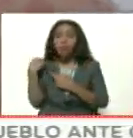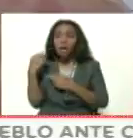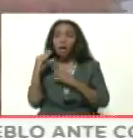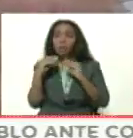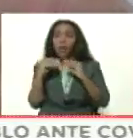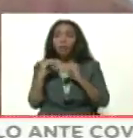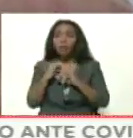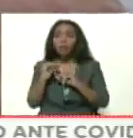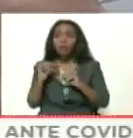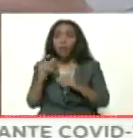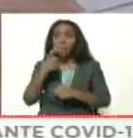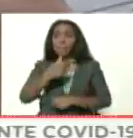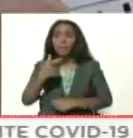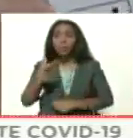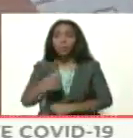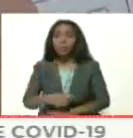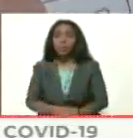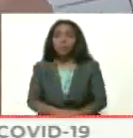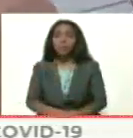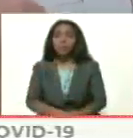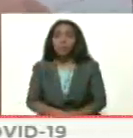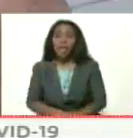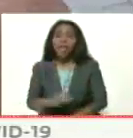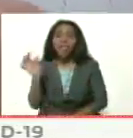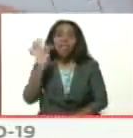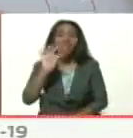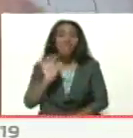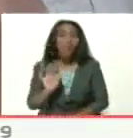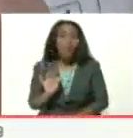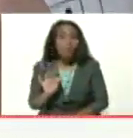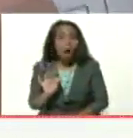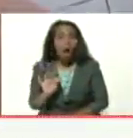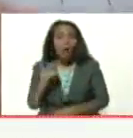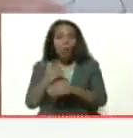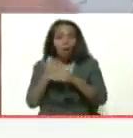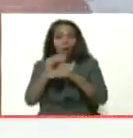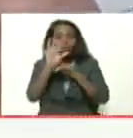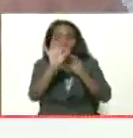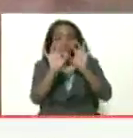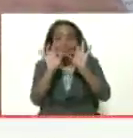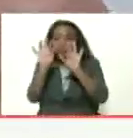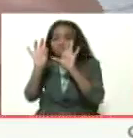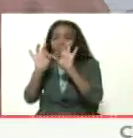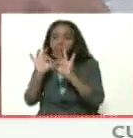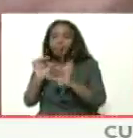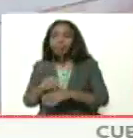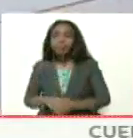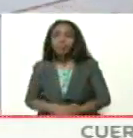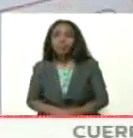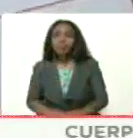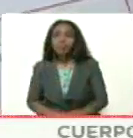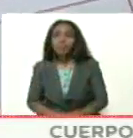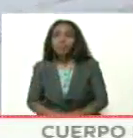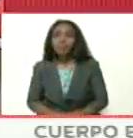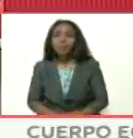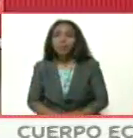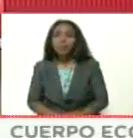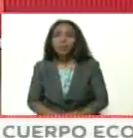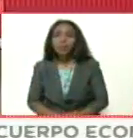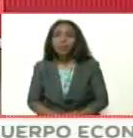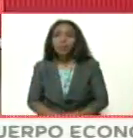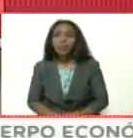asesinar personas de manera selectiva, con armas largas, con armas de guerra, con silenciadores, con miras telescópicas